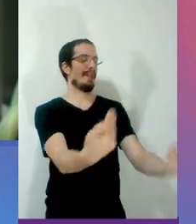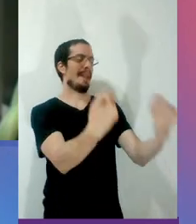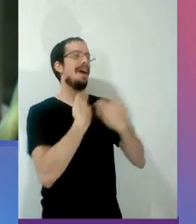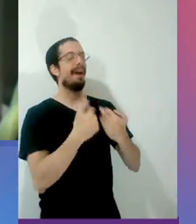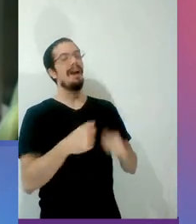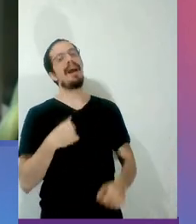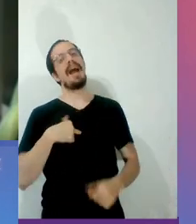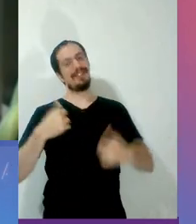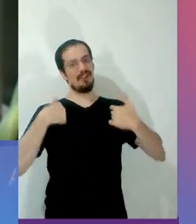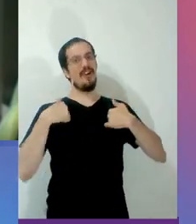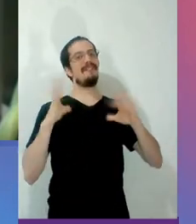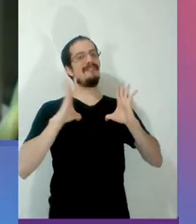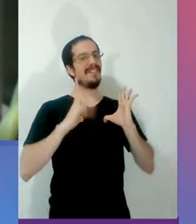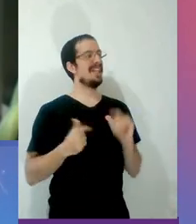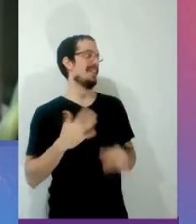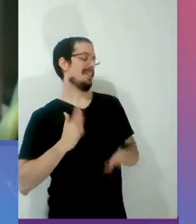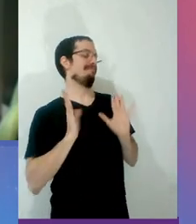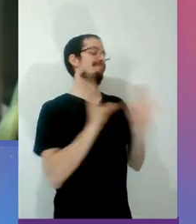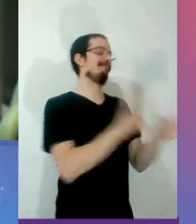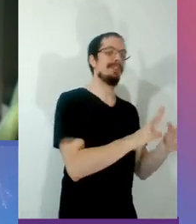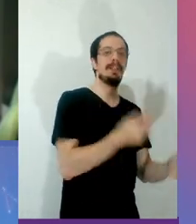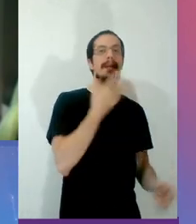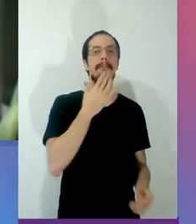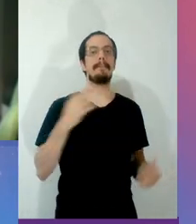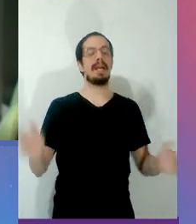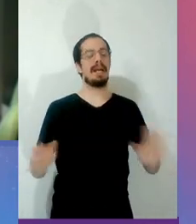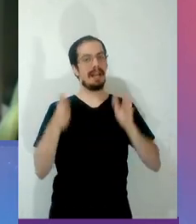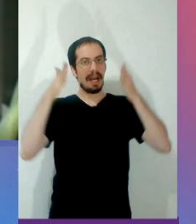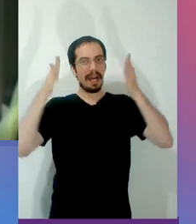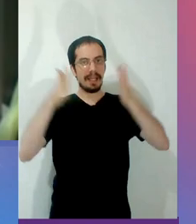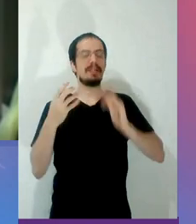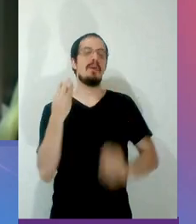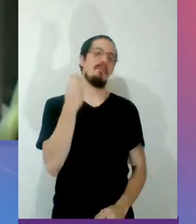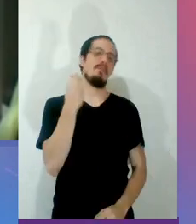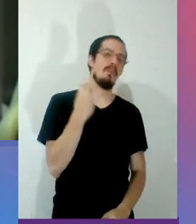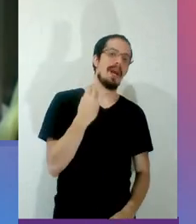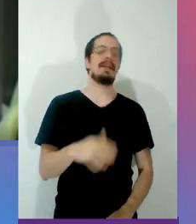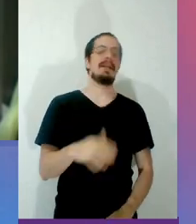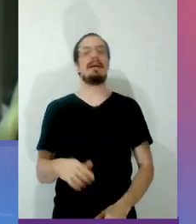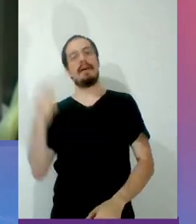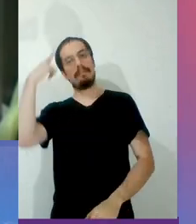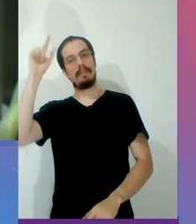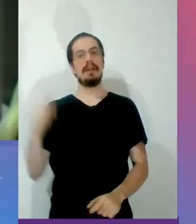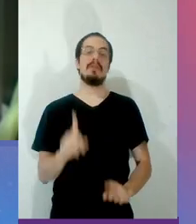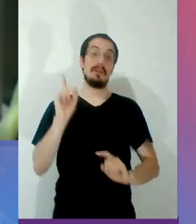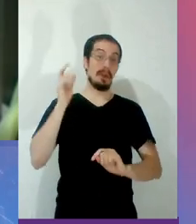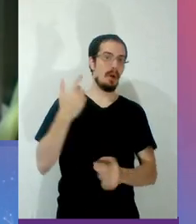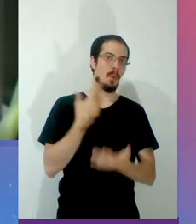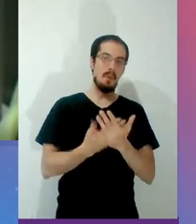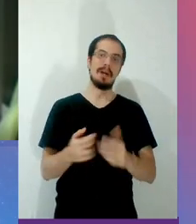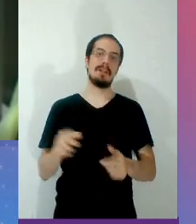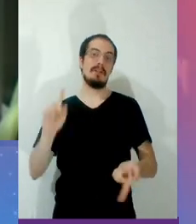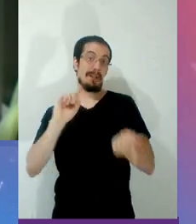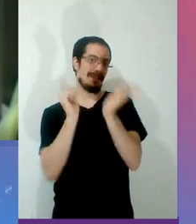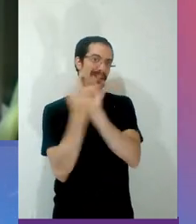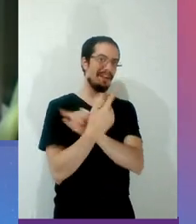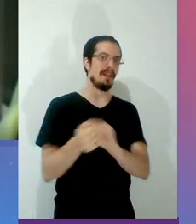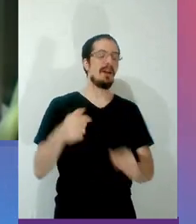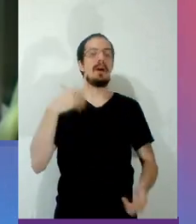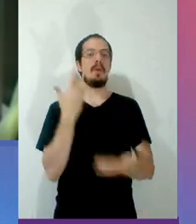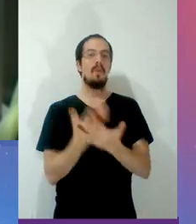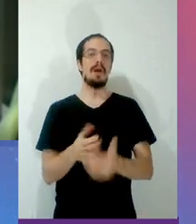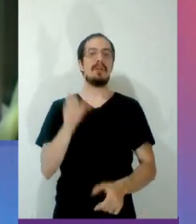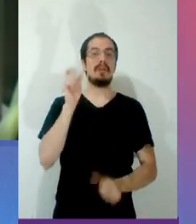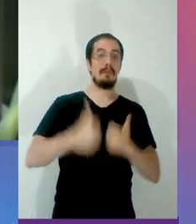atención muy buena, de mucha calidad, y finalmente se van a ir contentos, van a recepcionar mucho mejor.